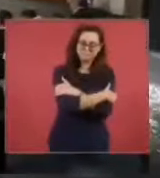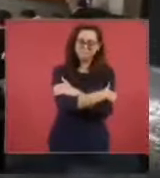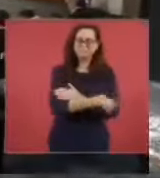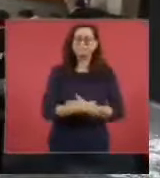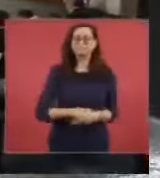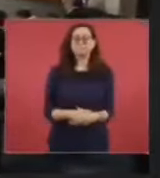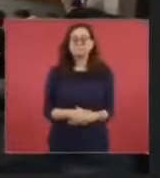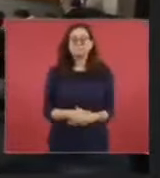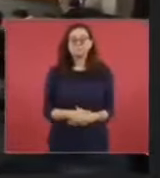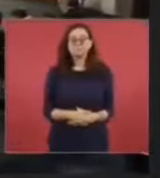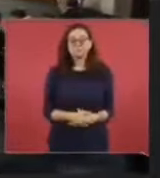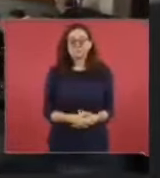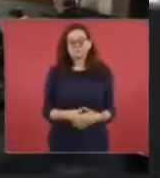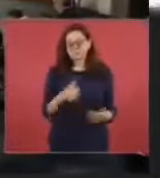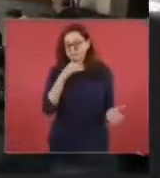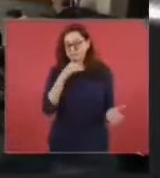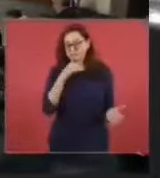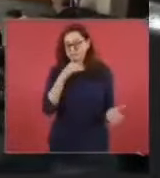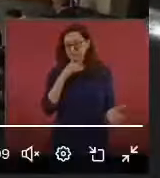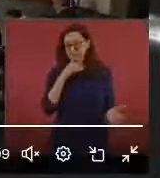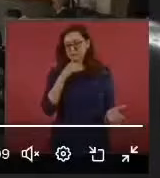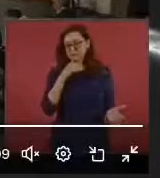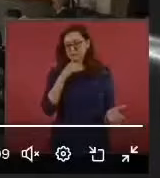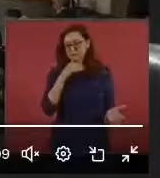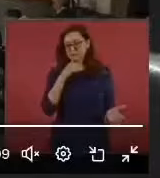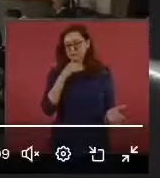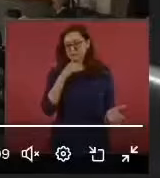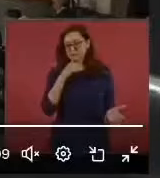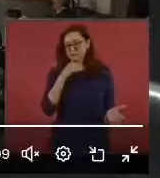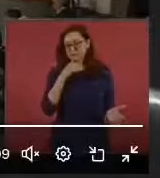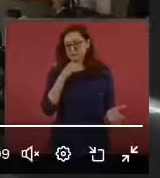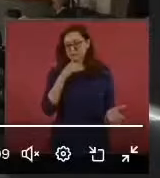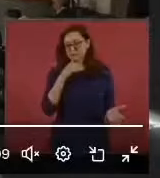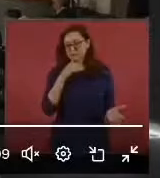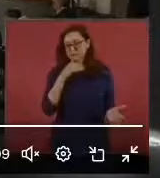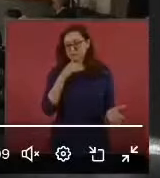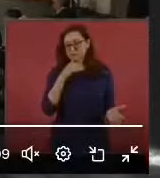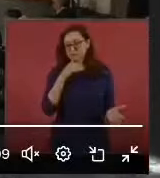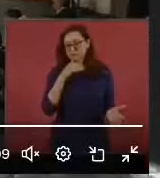qué jodidos querían, qué hacían ahí y que se largaran o llamaban a la policía.